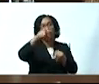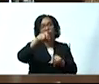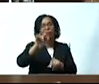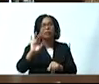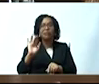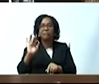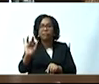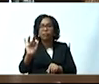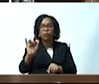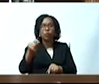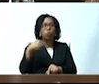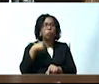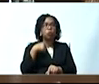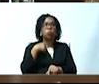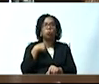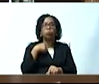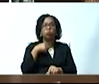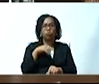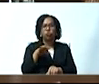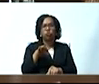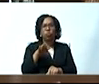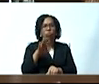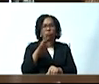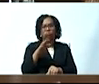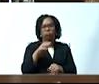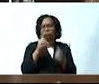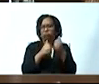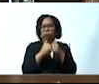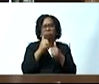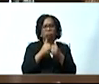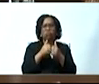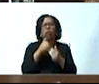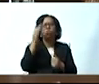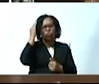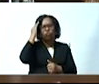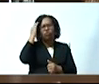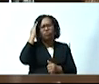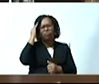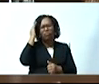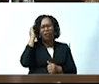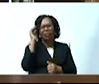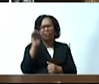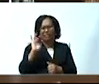Yo nunca tuve problemas con... Yo sé que el equipo tiene situaciones, pero es que hay que hacerle, porque...